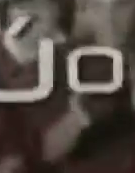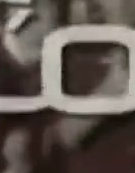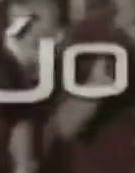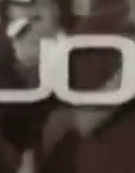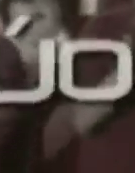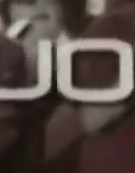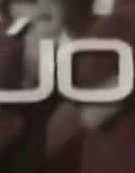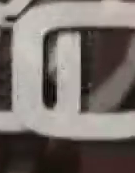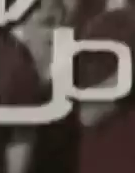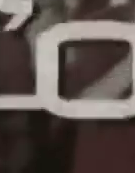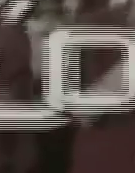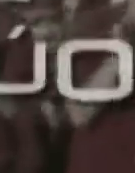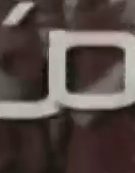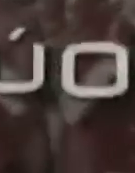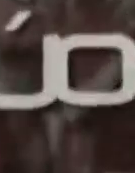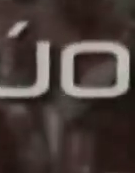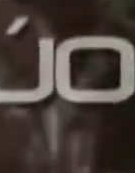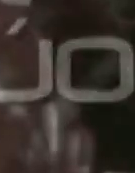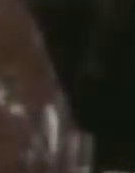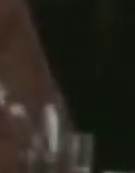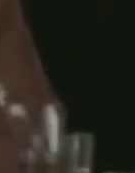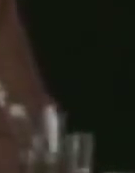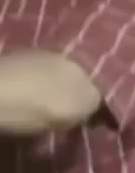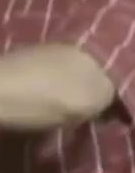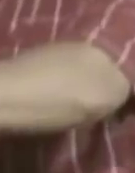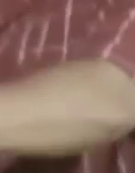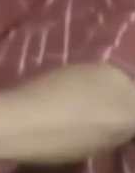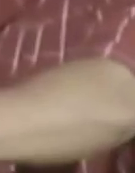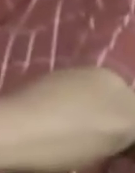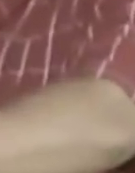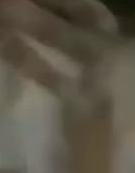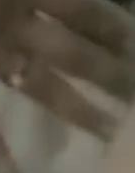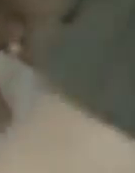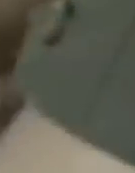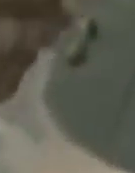un aló presidente mollejudo.